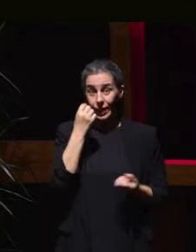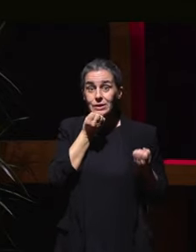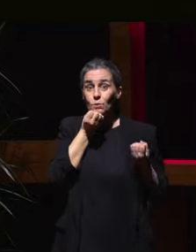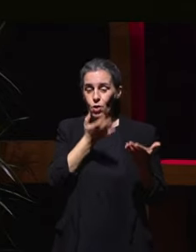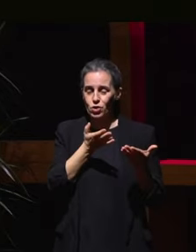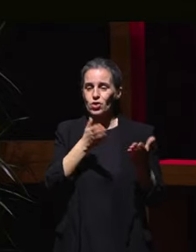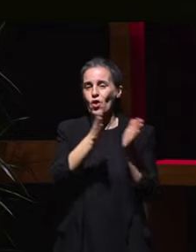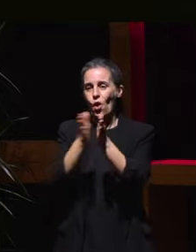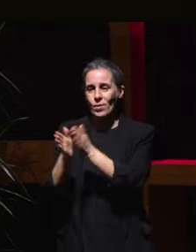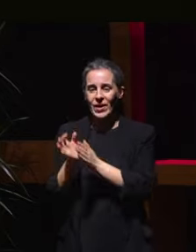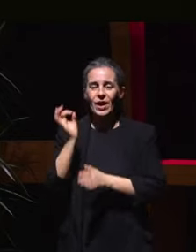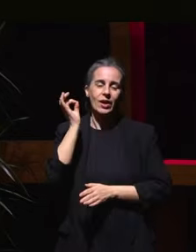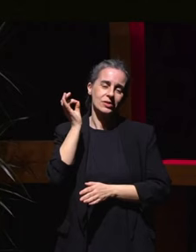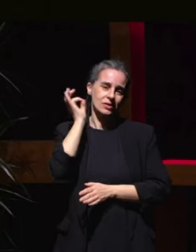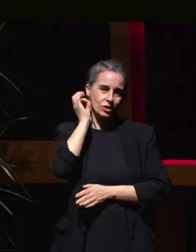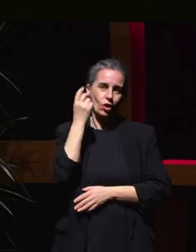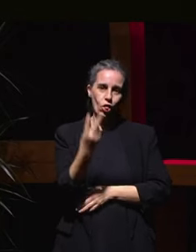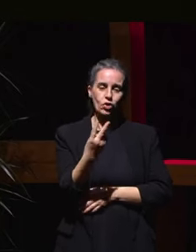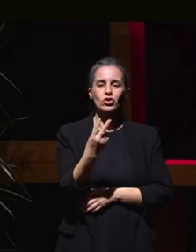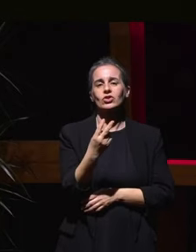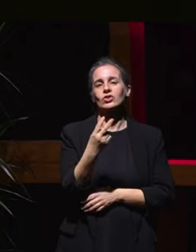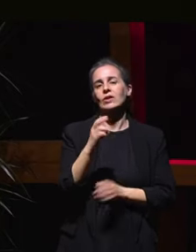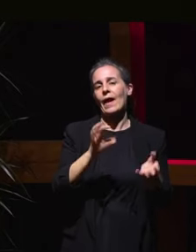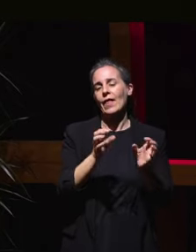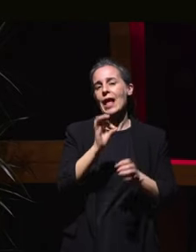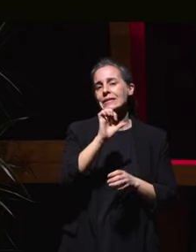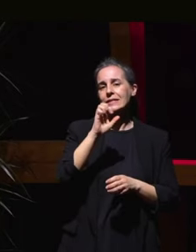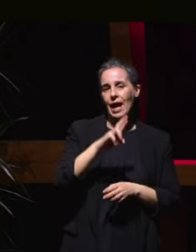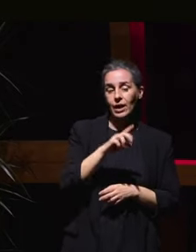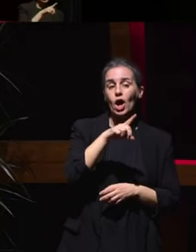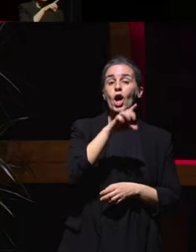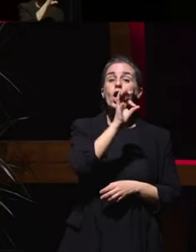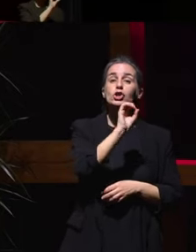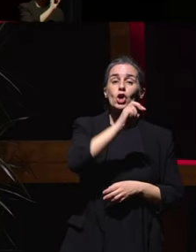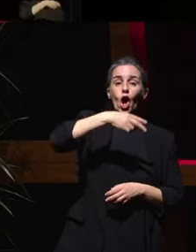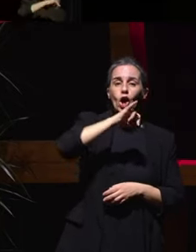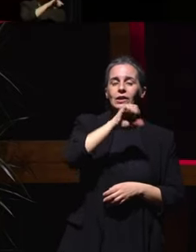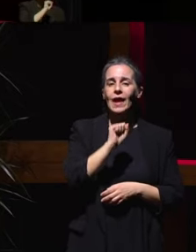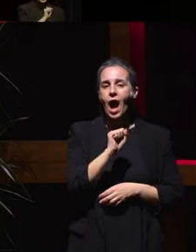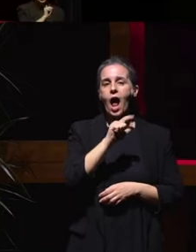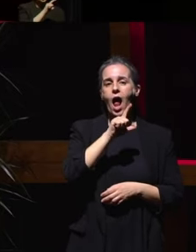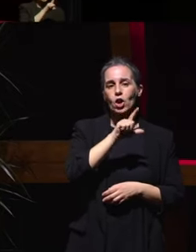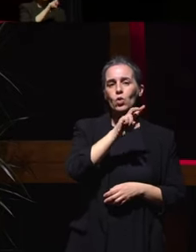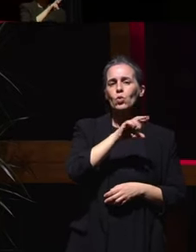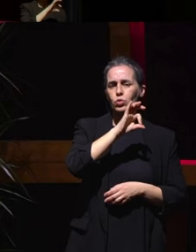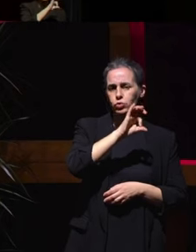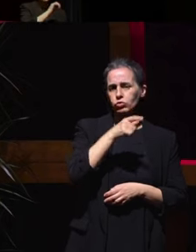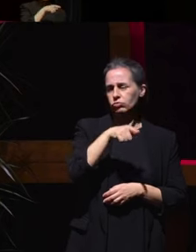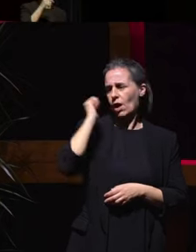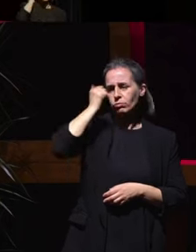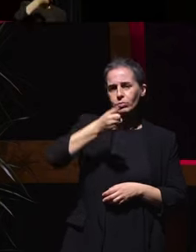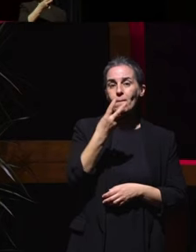compañeiras da Cadena SER. Esta é Sonia Luz, compañeira de deportes, leva máis de 20 anos na SER e ten feito de